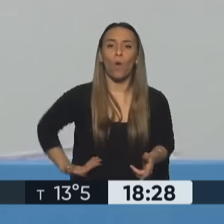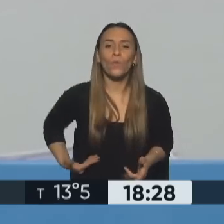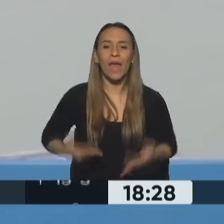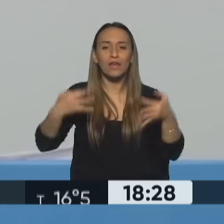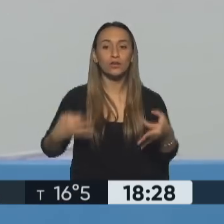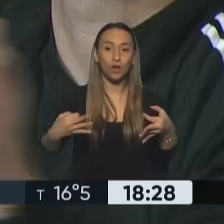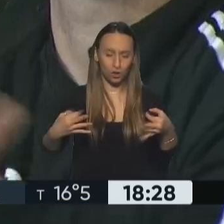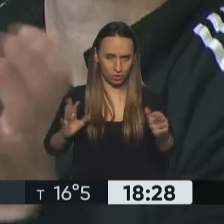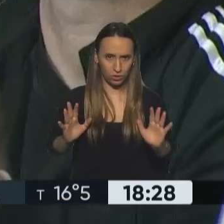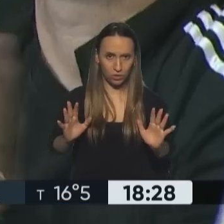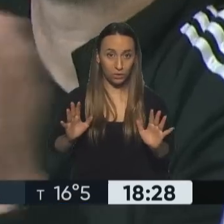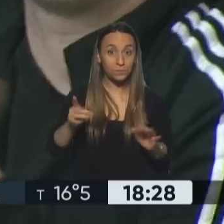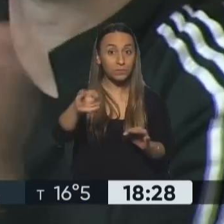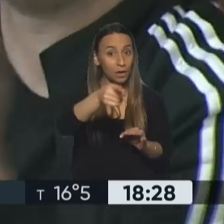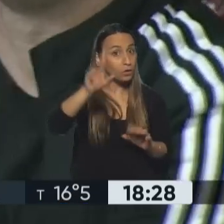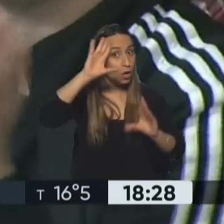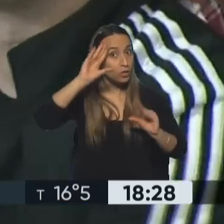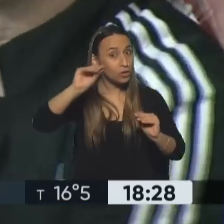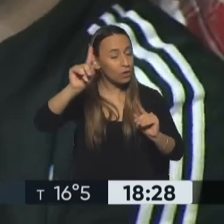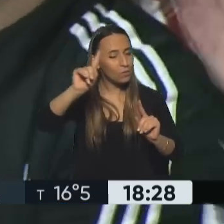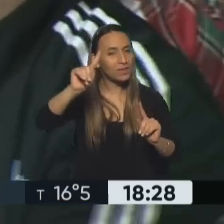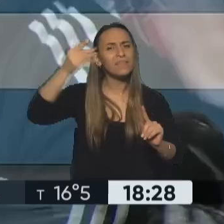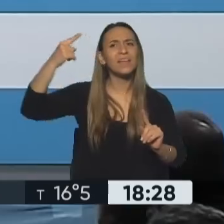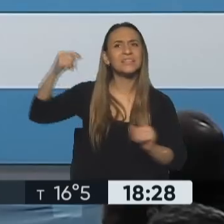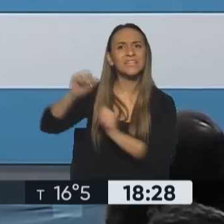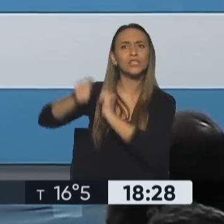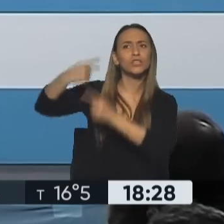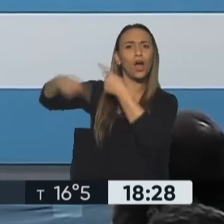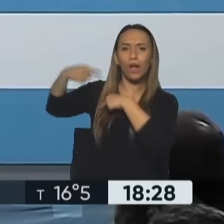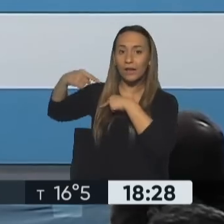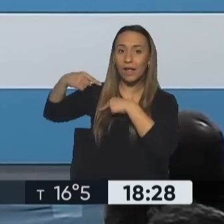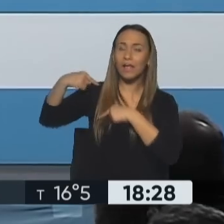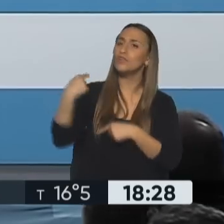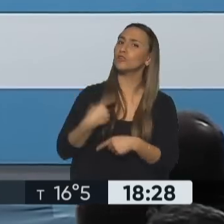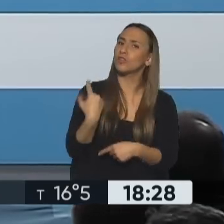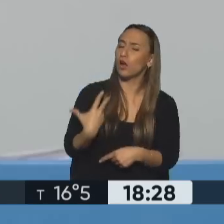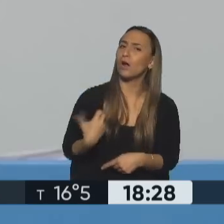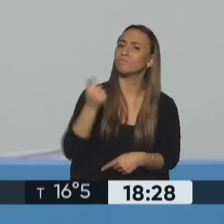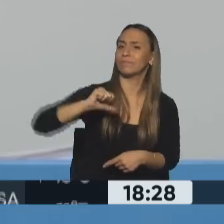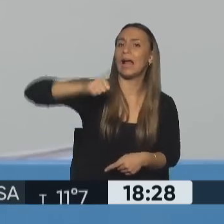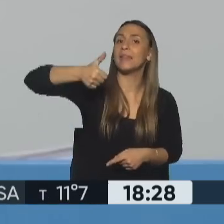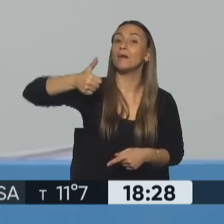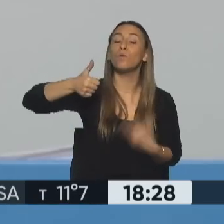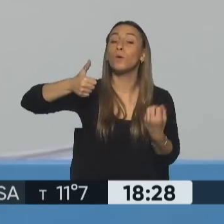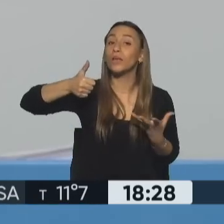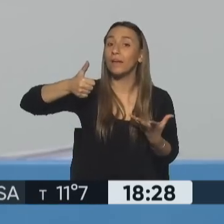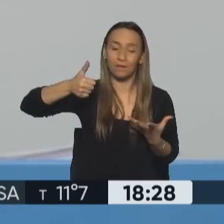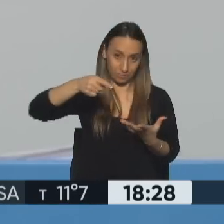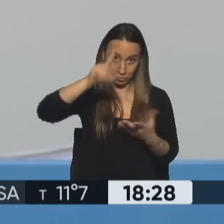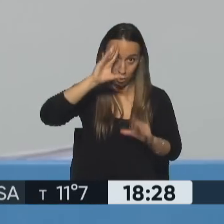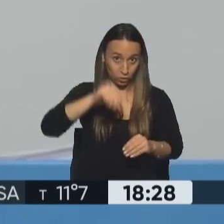olvidemos esto, de dónde venimos y por qué ganamos. Y no lo hagamos únicamente